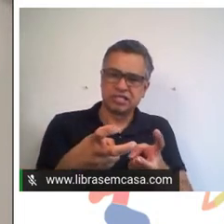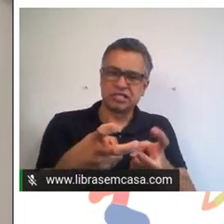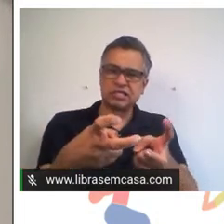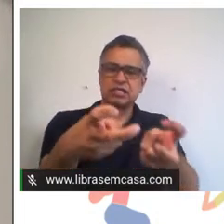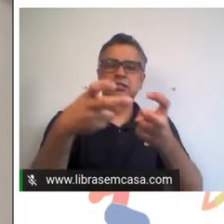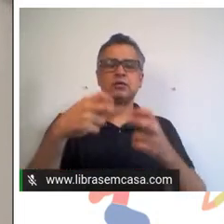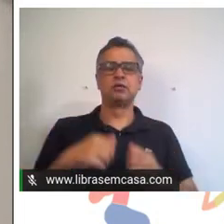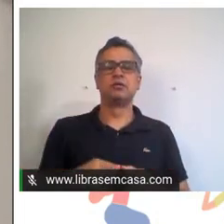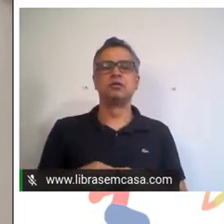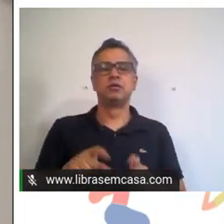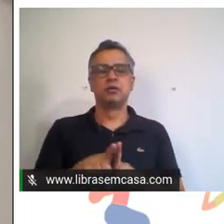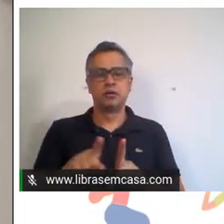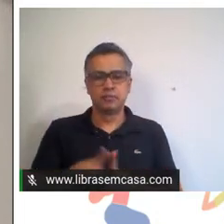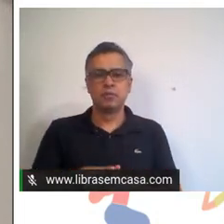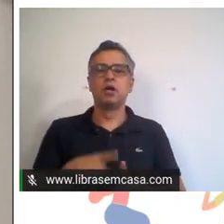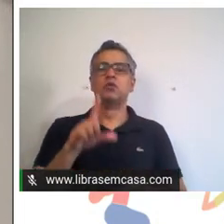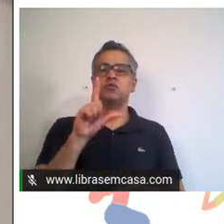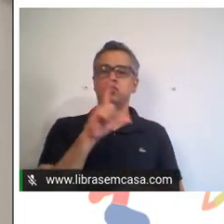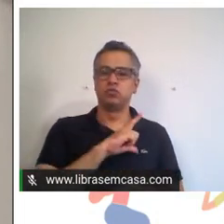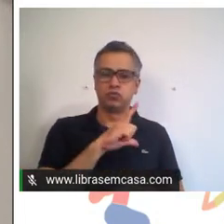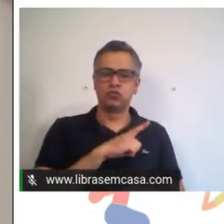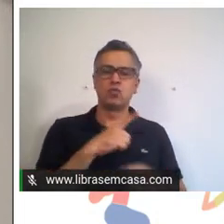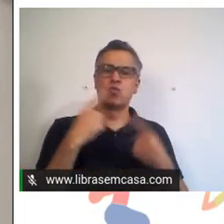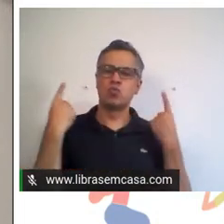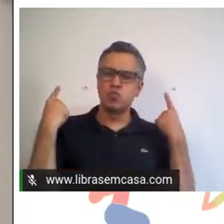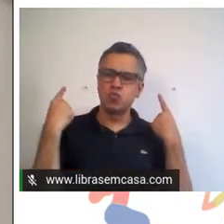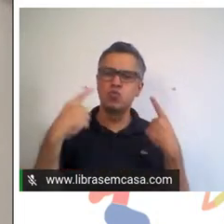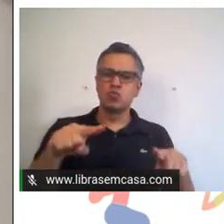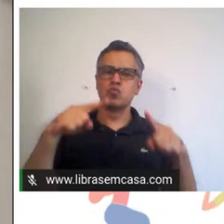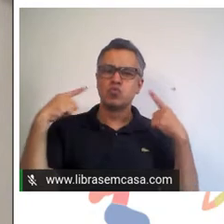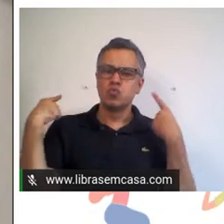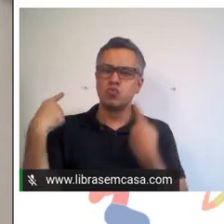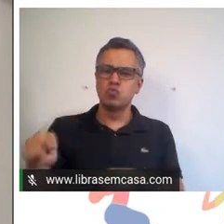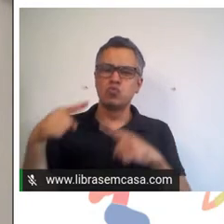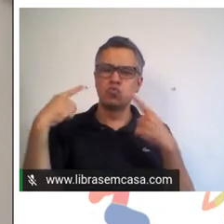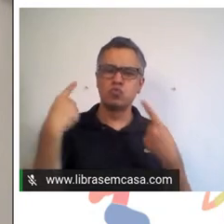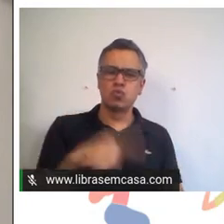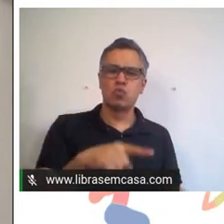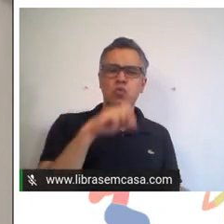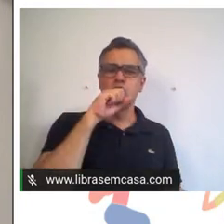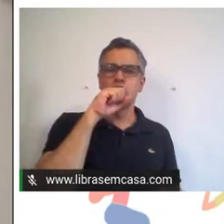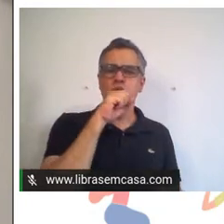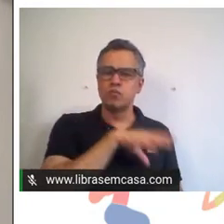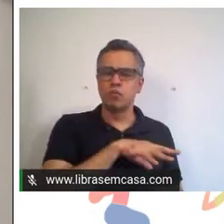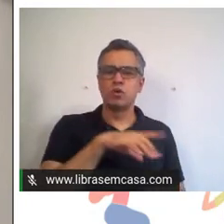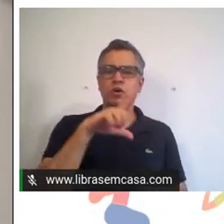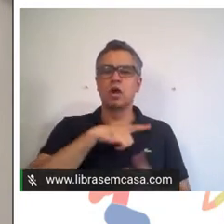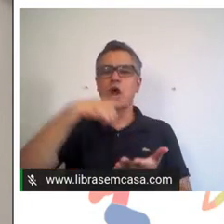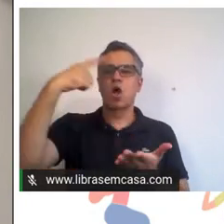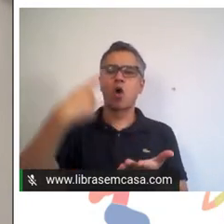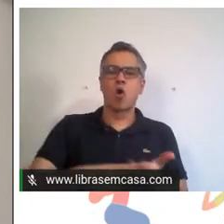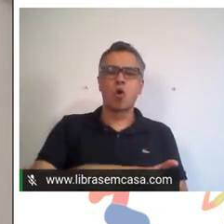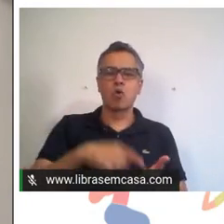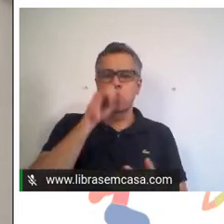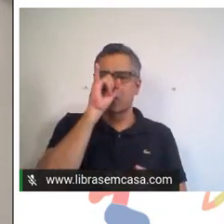tuvimos también, y estamos teniendo y combatiendo muy severamente la amenaza de un acuerdo porcino para